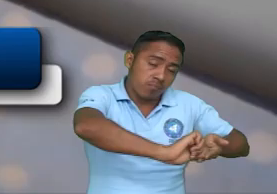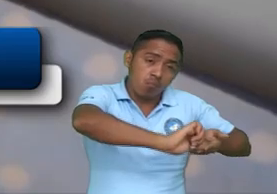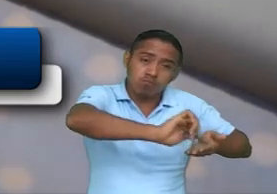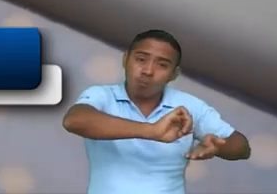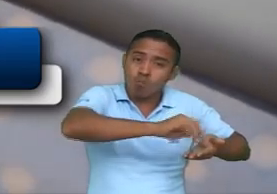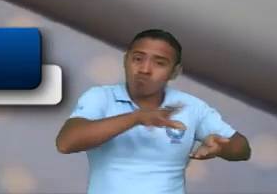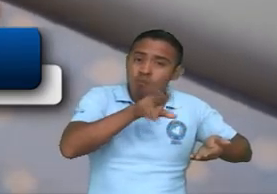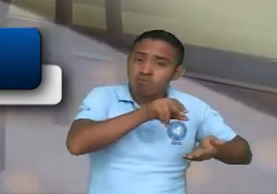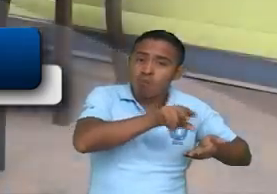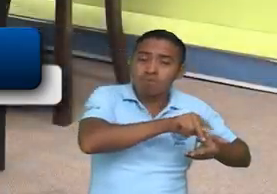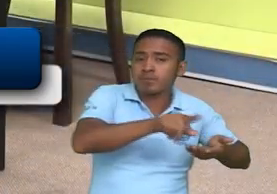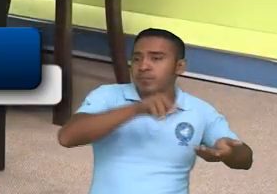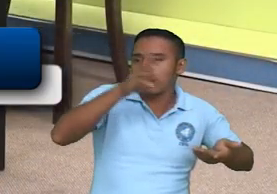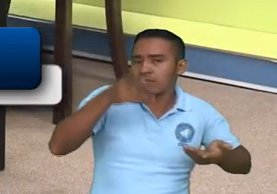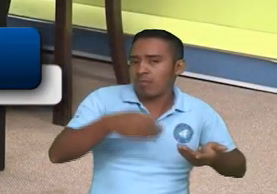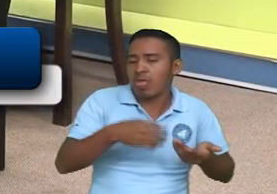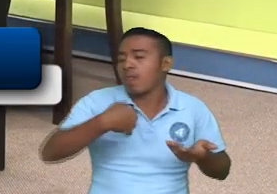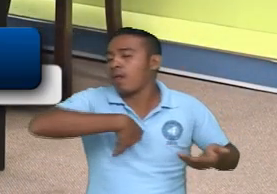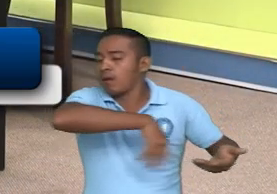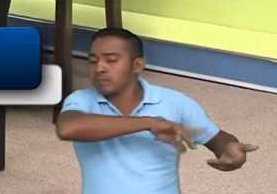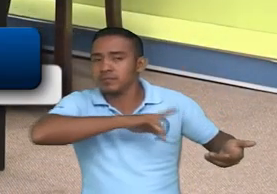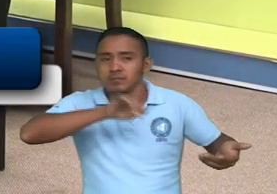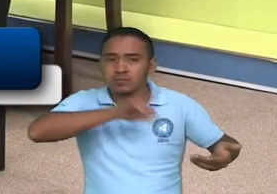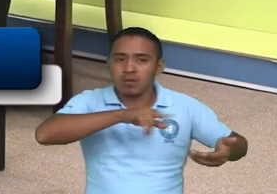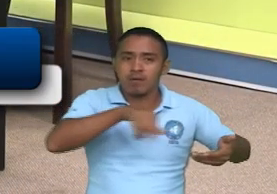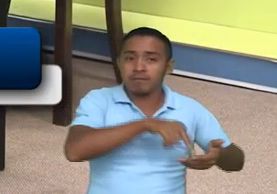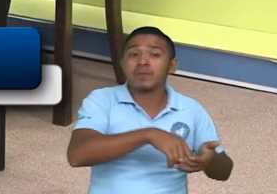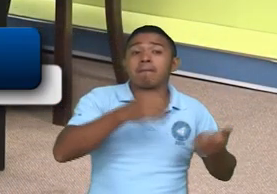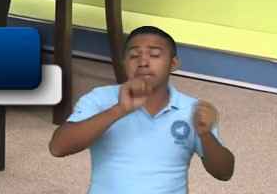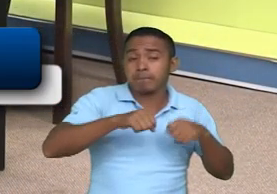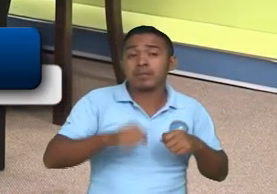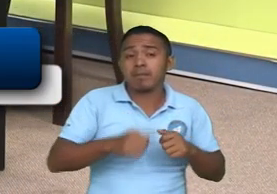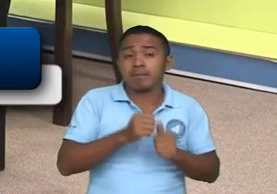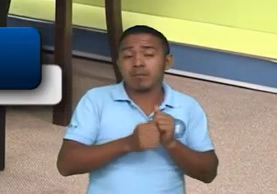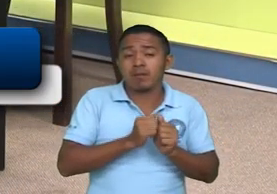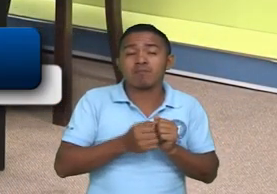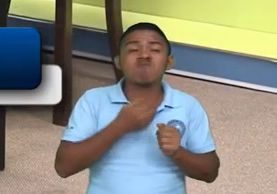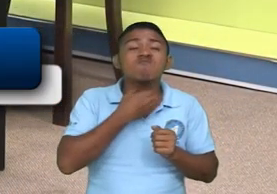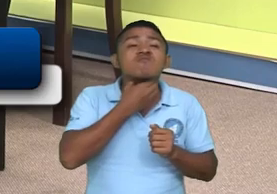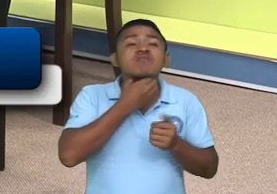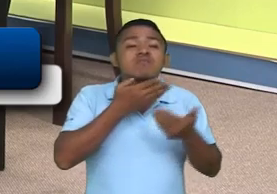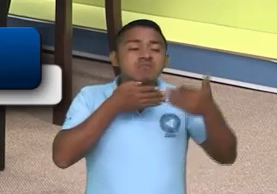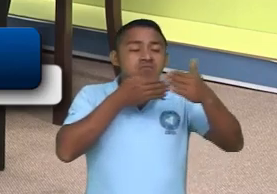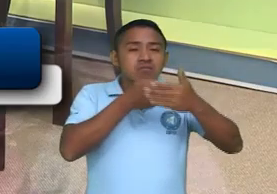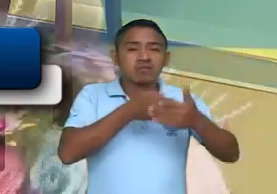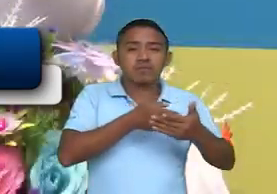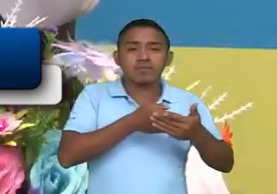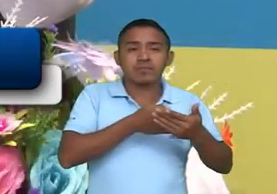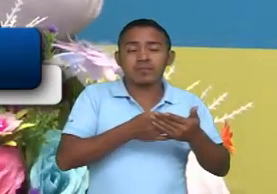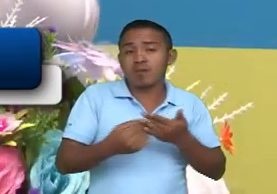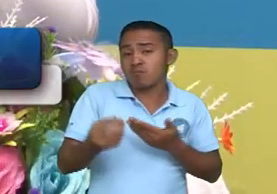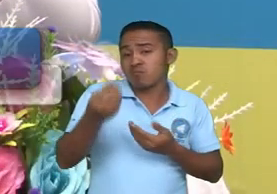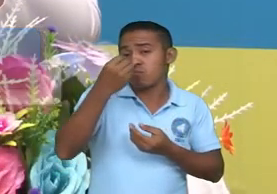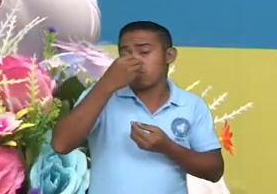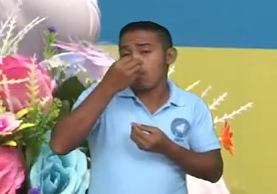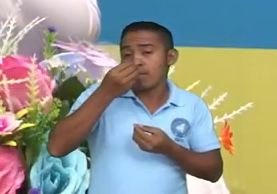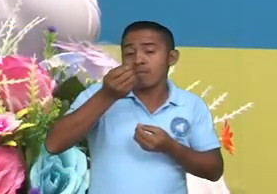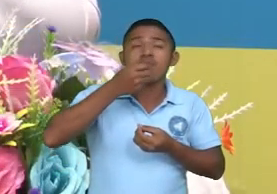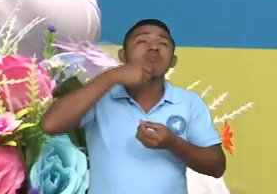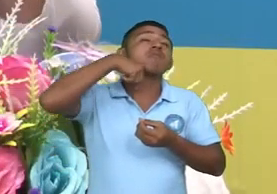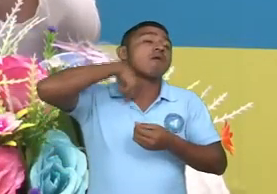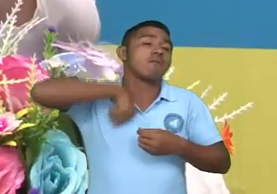Pero cuando los bebés son amamantados, se le administra la fórmula a través de los biberones, nunca se